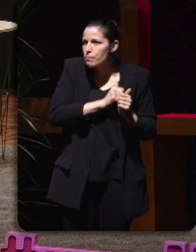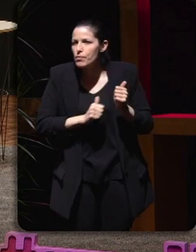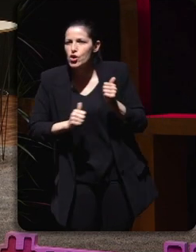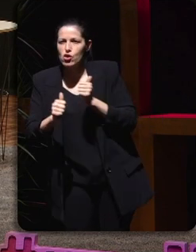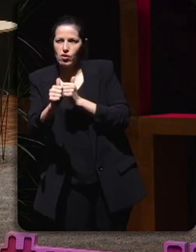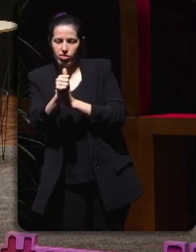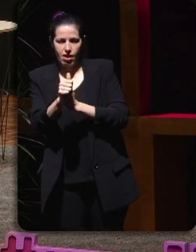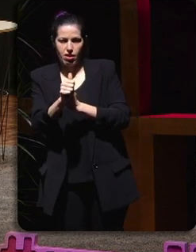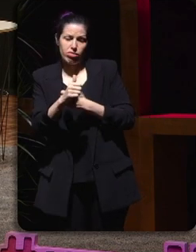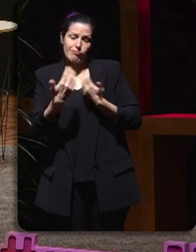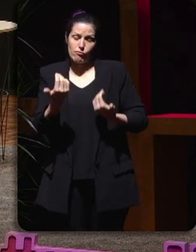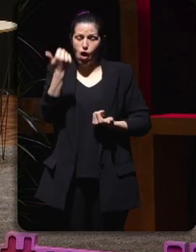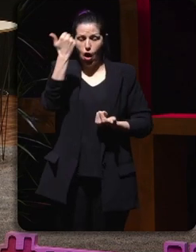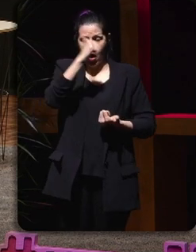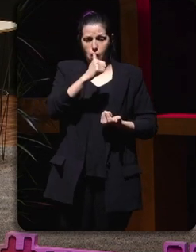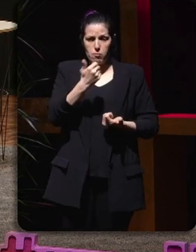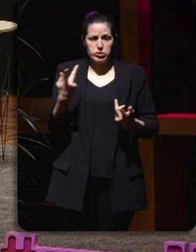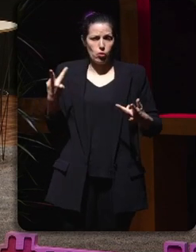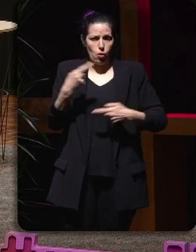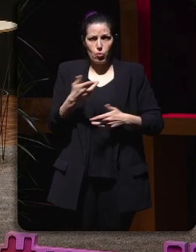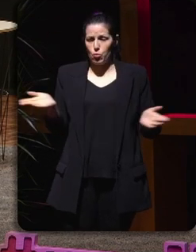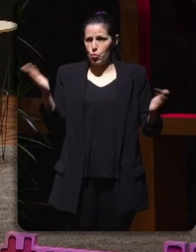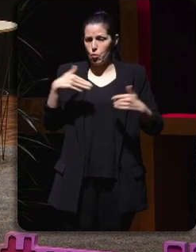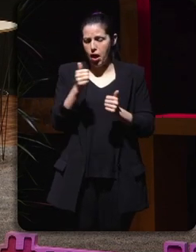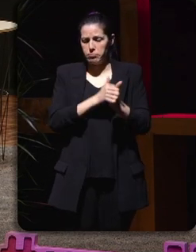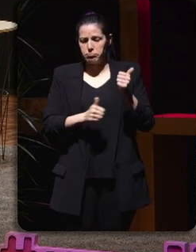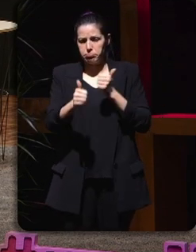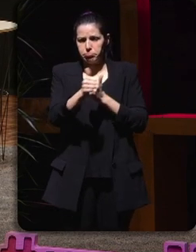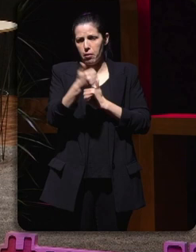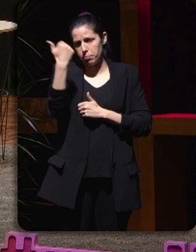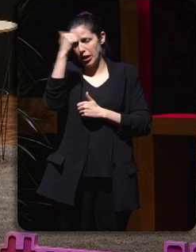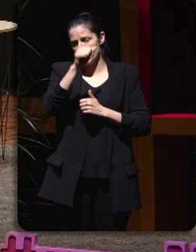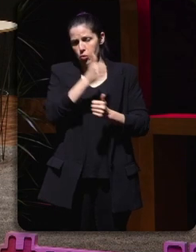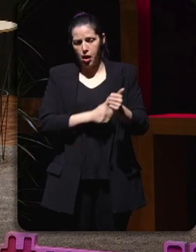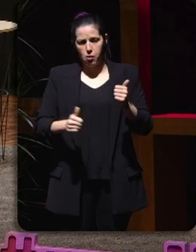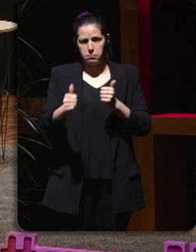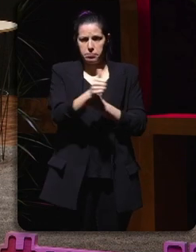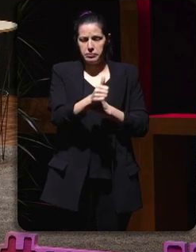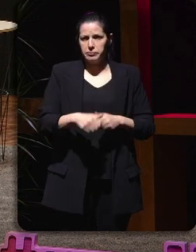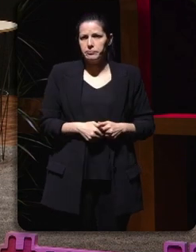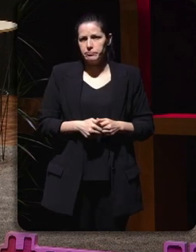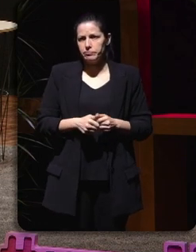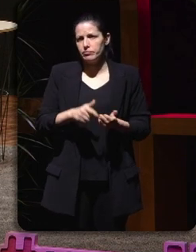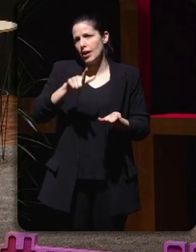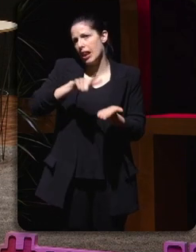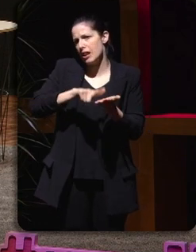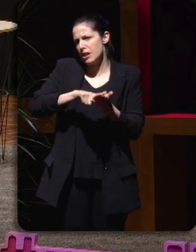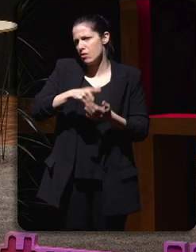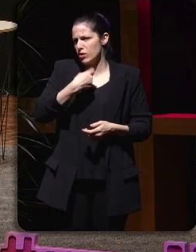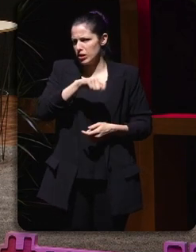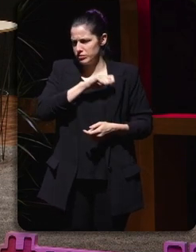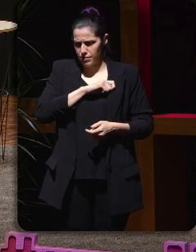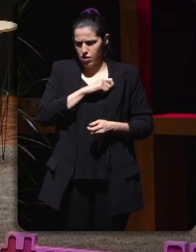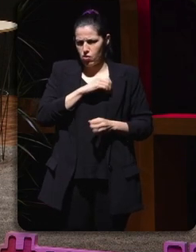en ponerse los primeros entonces han dicho el masculino delante lo han hecho Norma gramatical porque eso no ha sido así Siempre en la lengua española ni